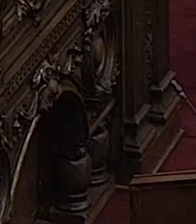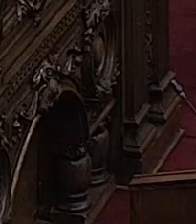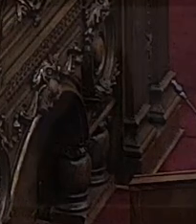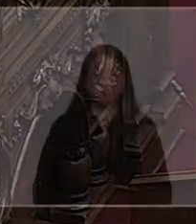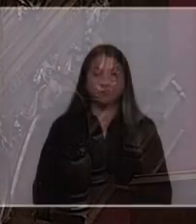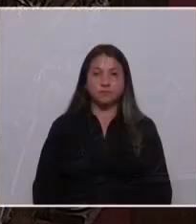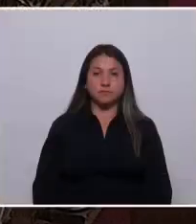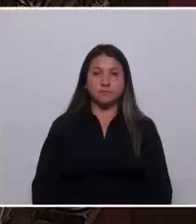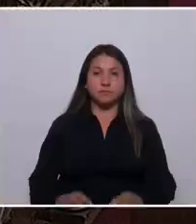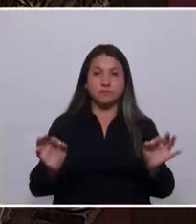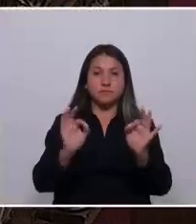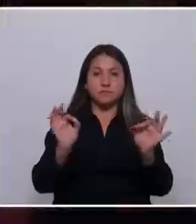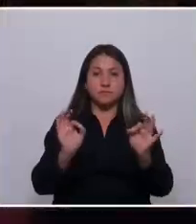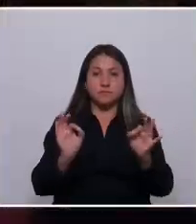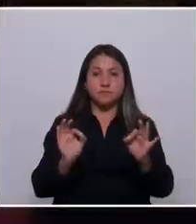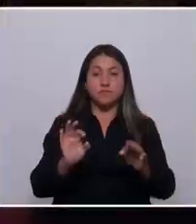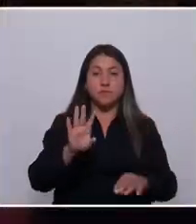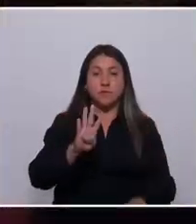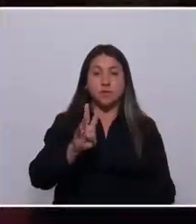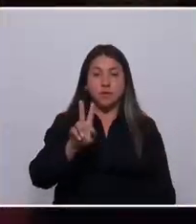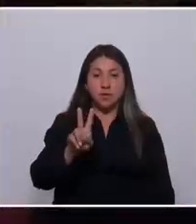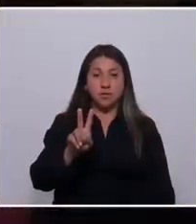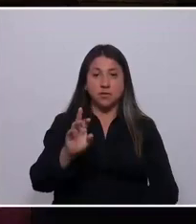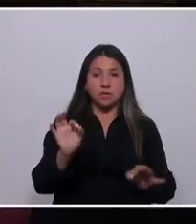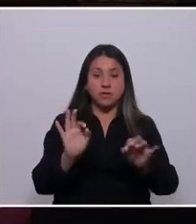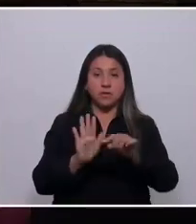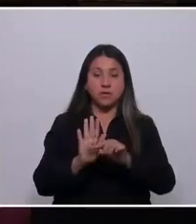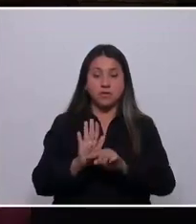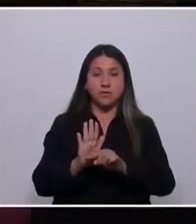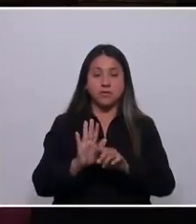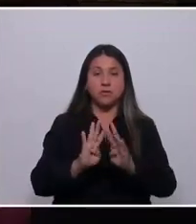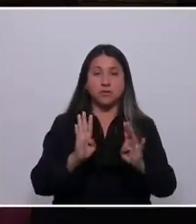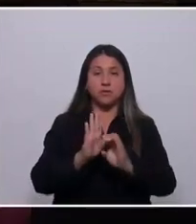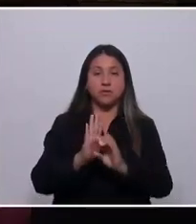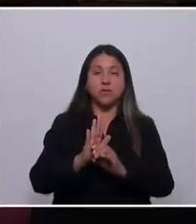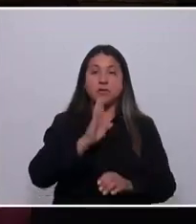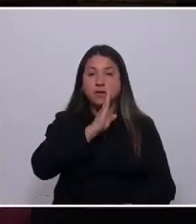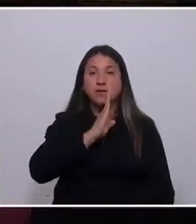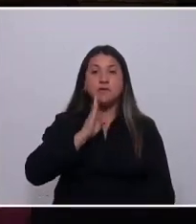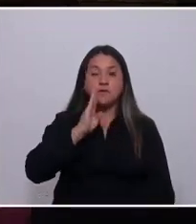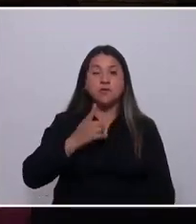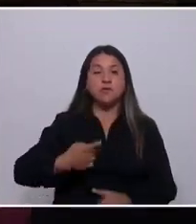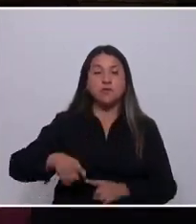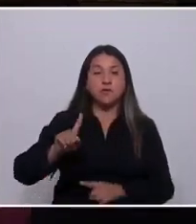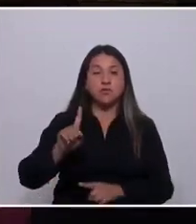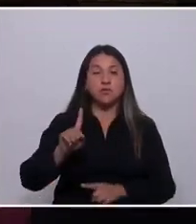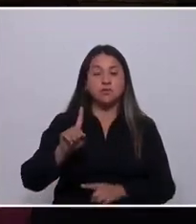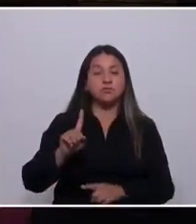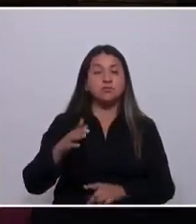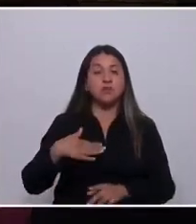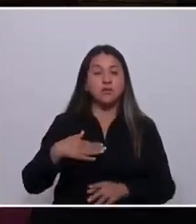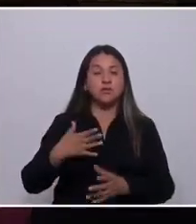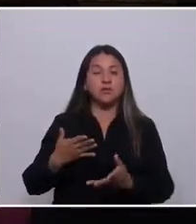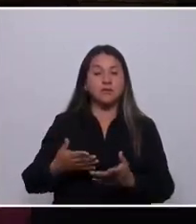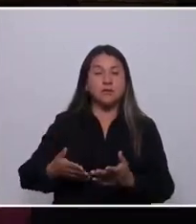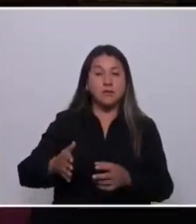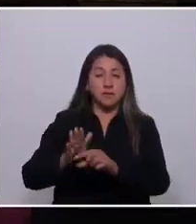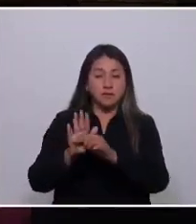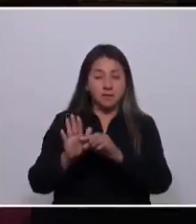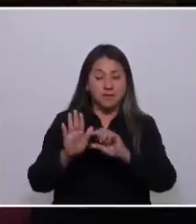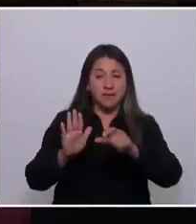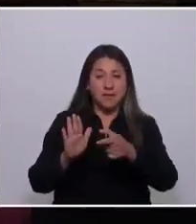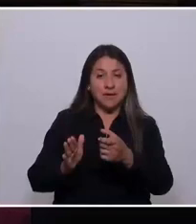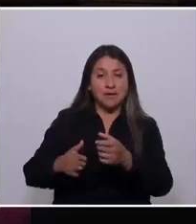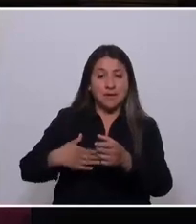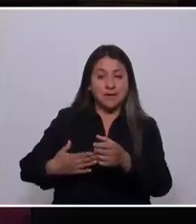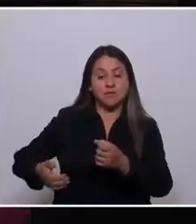Enseguida figura la indicación número 42 del convencional Benito Baranda y otros autores y autoras para sustituir la letra G del